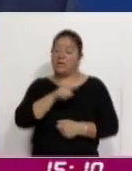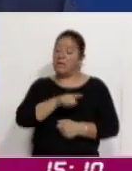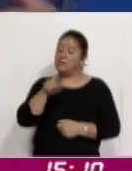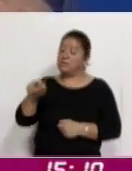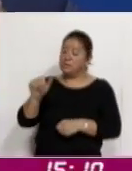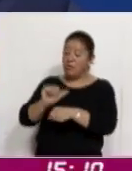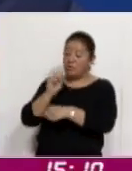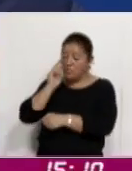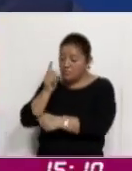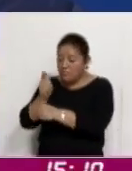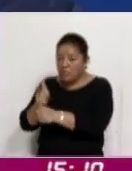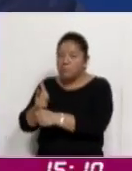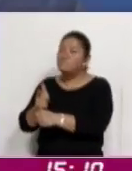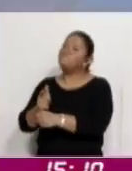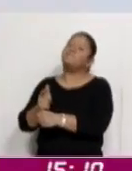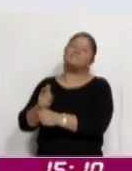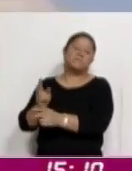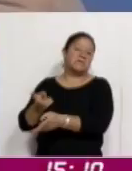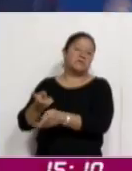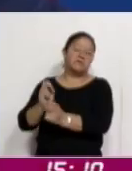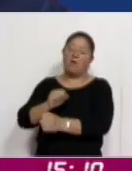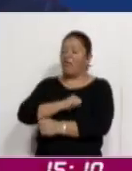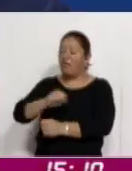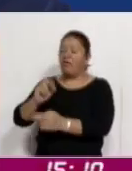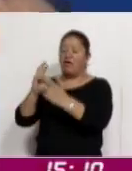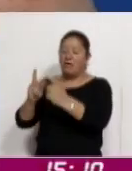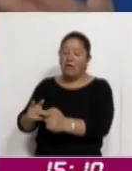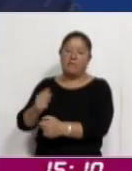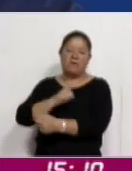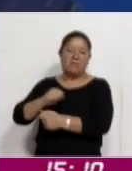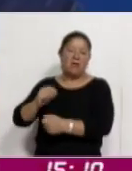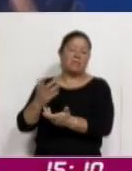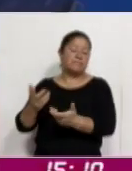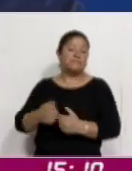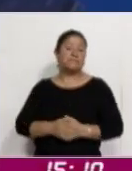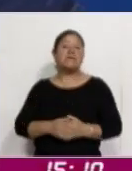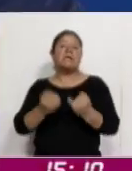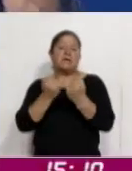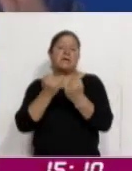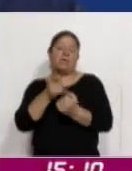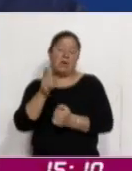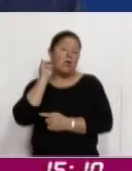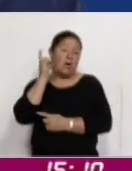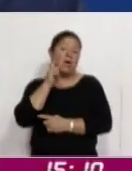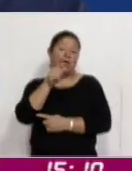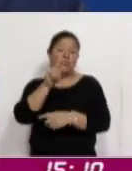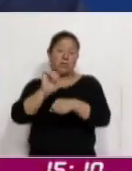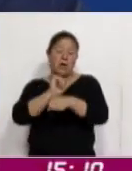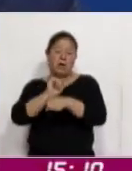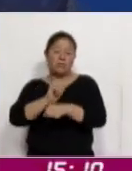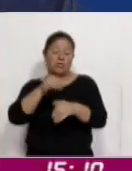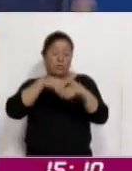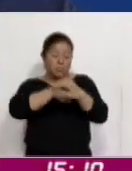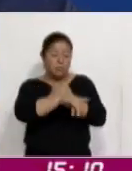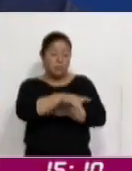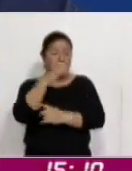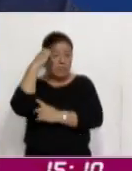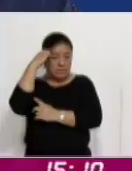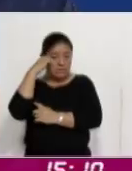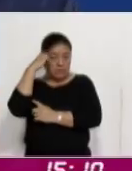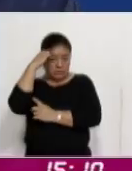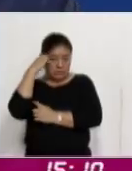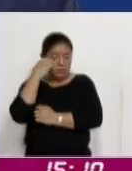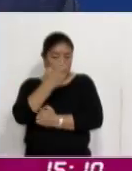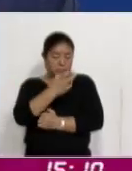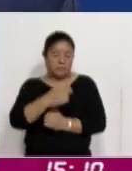como sociedad, como ciudadanía, pero sobre todo los artículos propios, que guarden sus vehículos en estacionamientos también públicos. Eso es muy, muy importante. Y además,